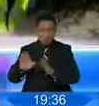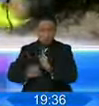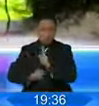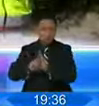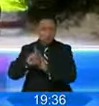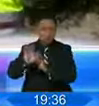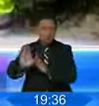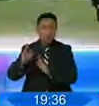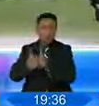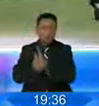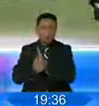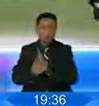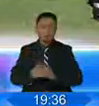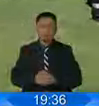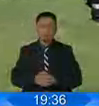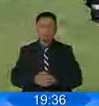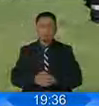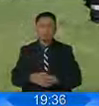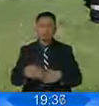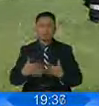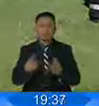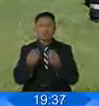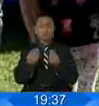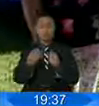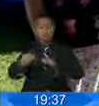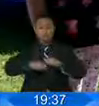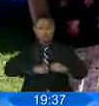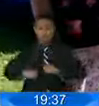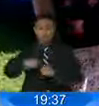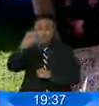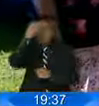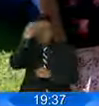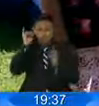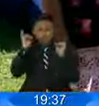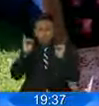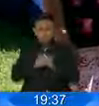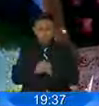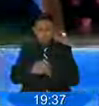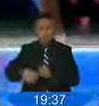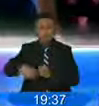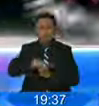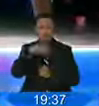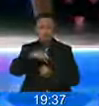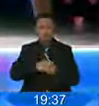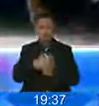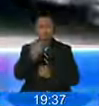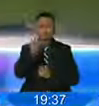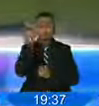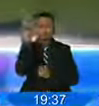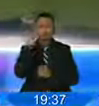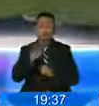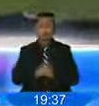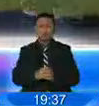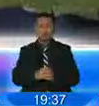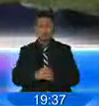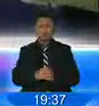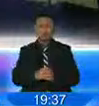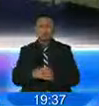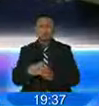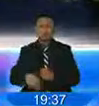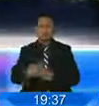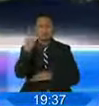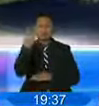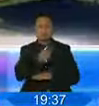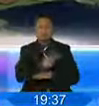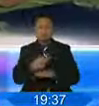todas esas destrezas. Un sinnúmero de actividades educativas y recreacionales se desarrollarán durante 15 días. Las dos primeras